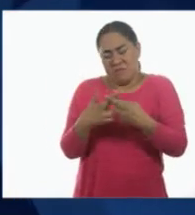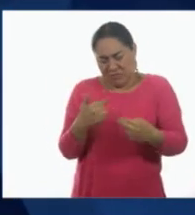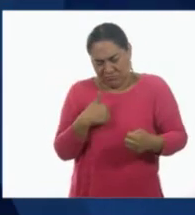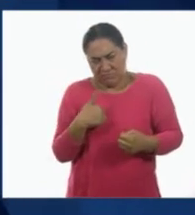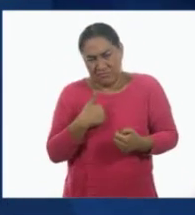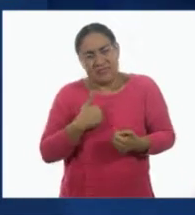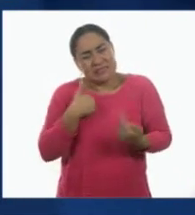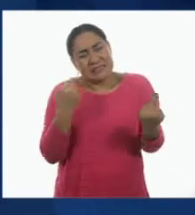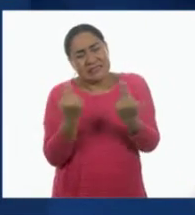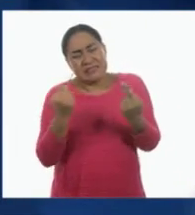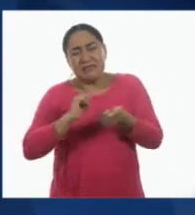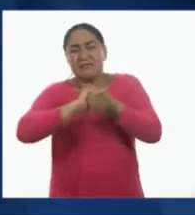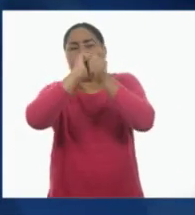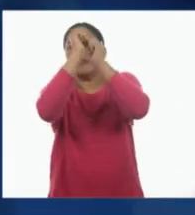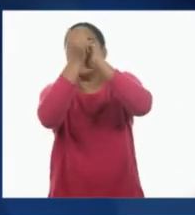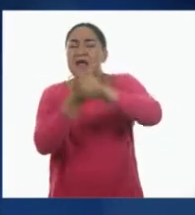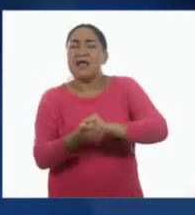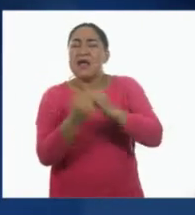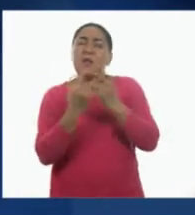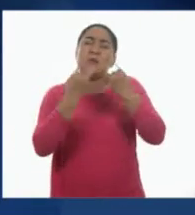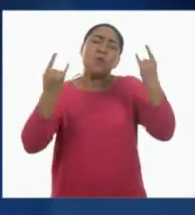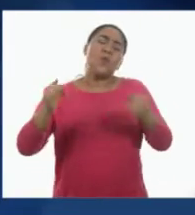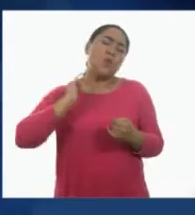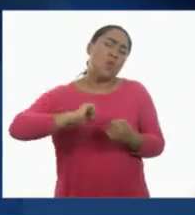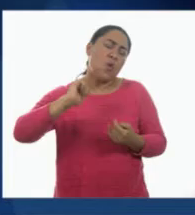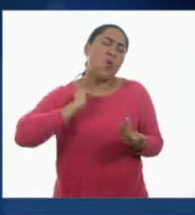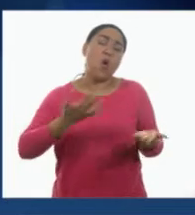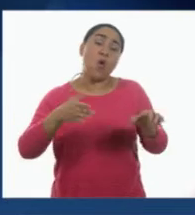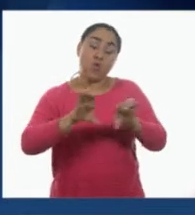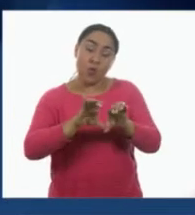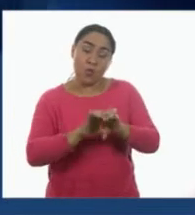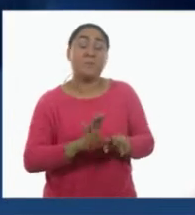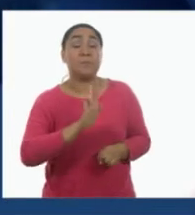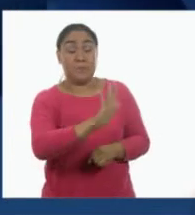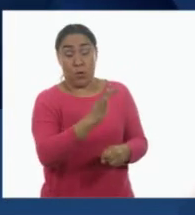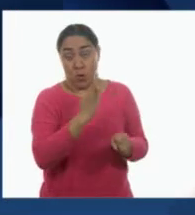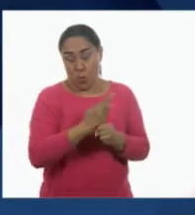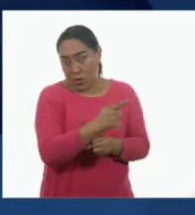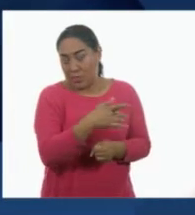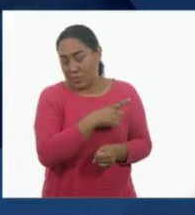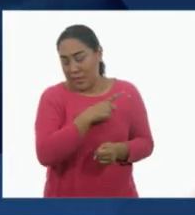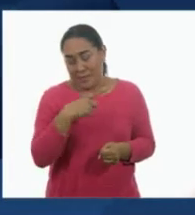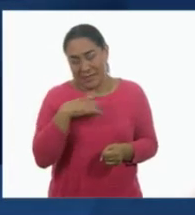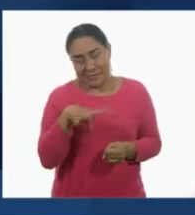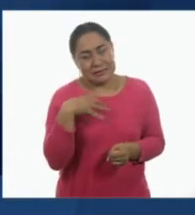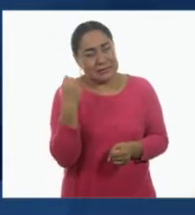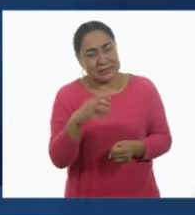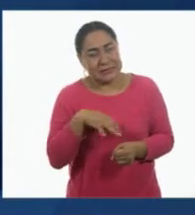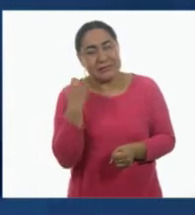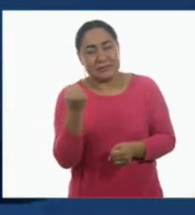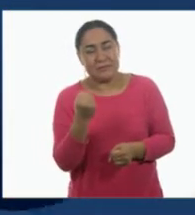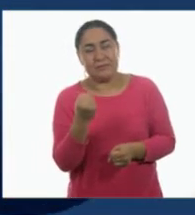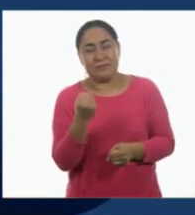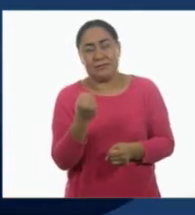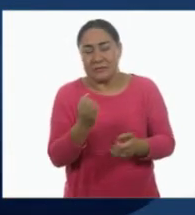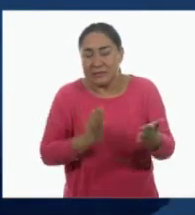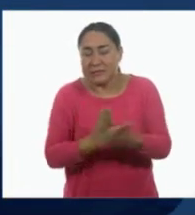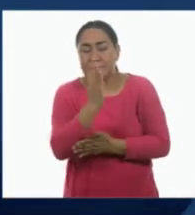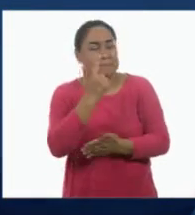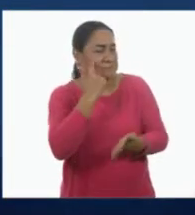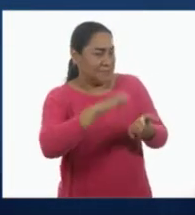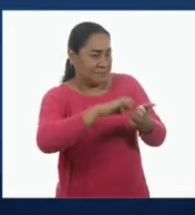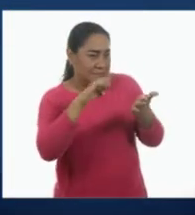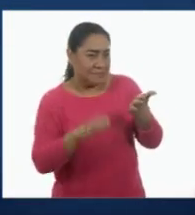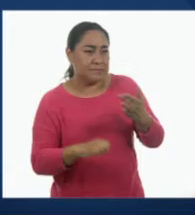una leyenda? Bueno, tendrías que superar una prueba con mucho valor. Mira este ejemplo.